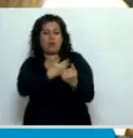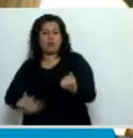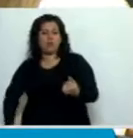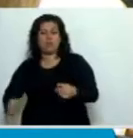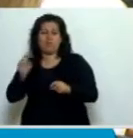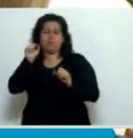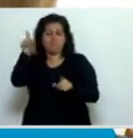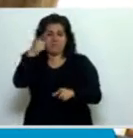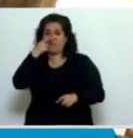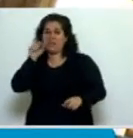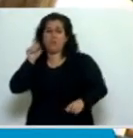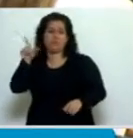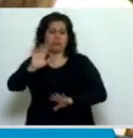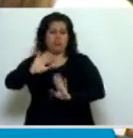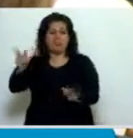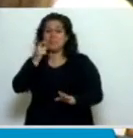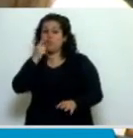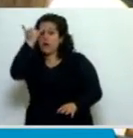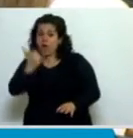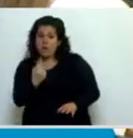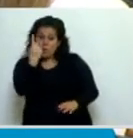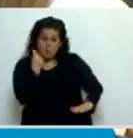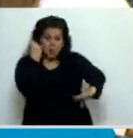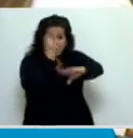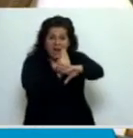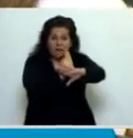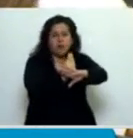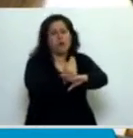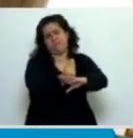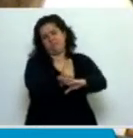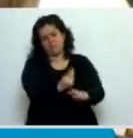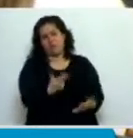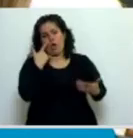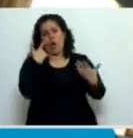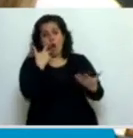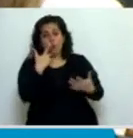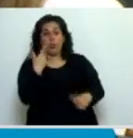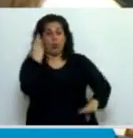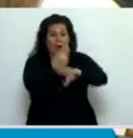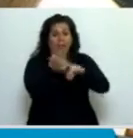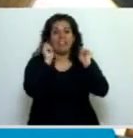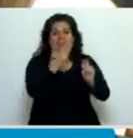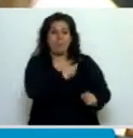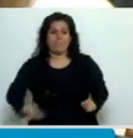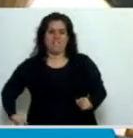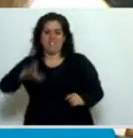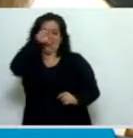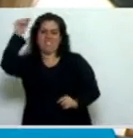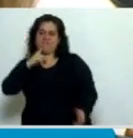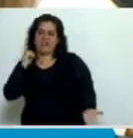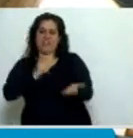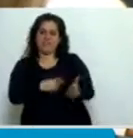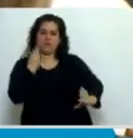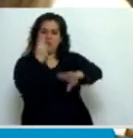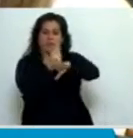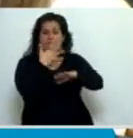y si alguien debe cubrir un cargo en representación del Poder Ejecutivo, está claro que quien designe la presidenta dejará de representar